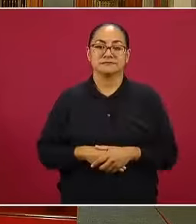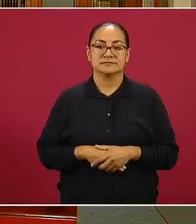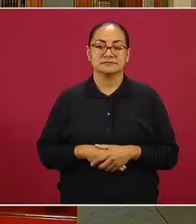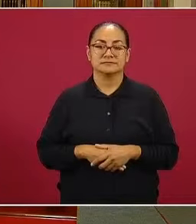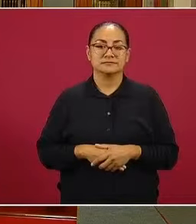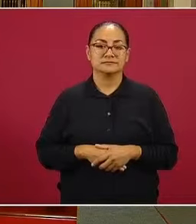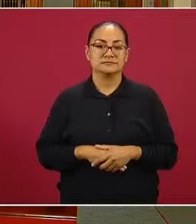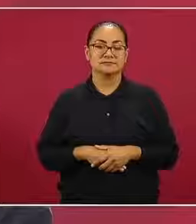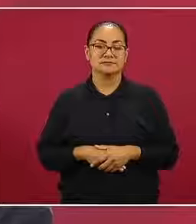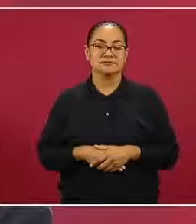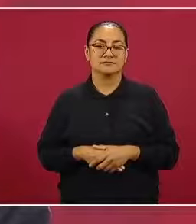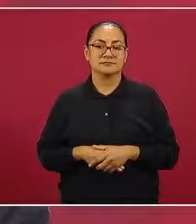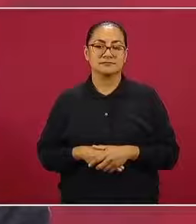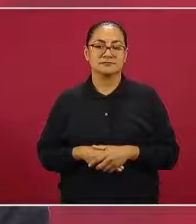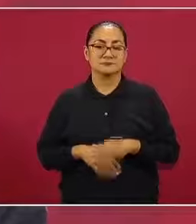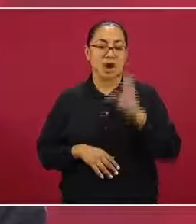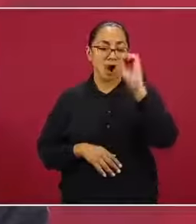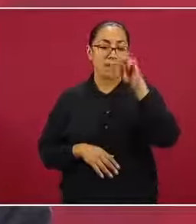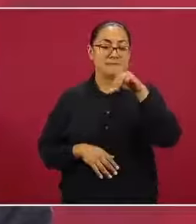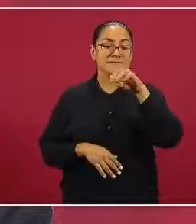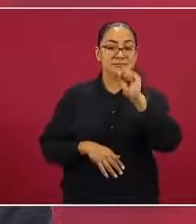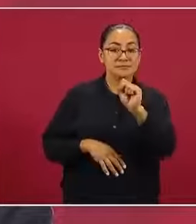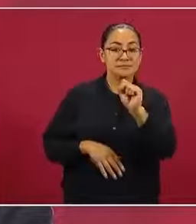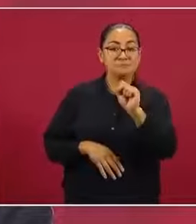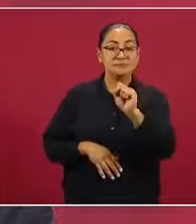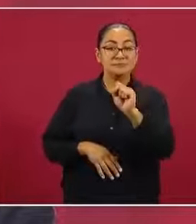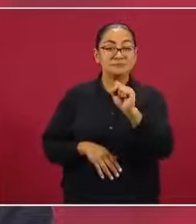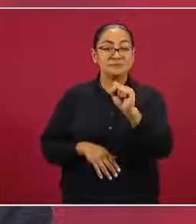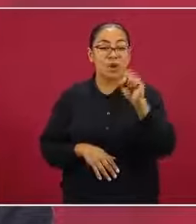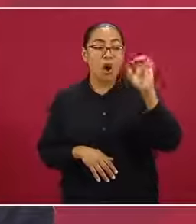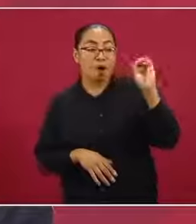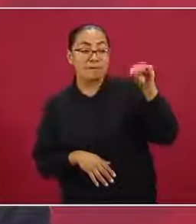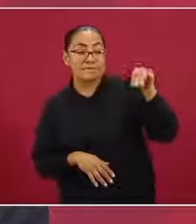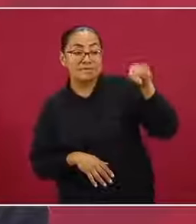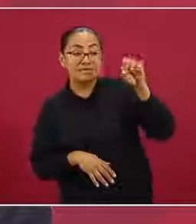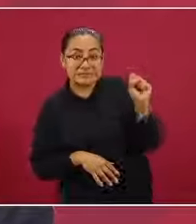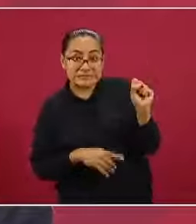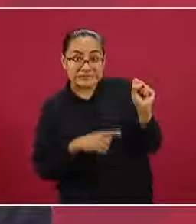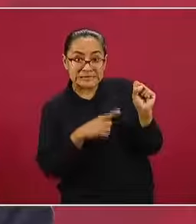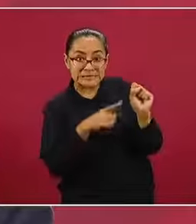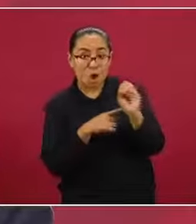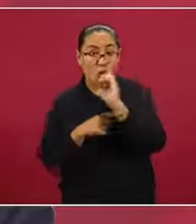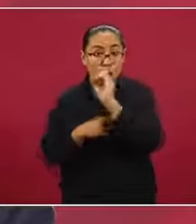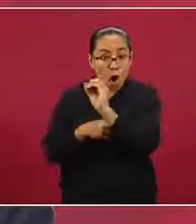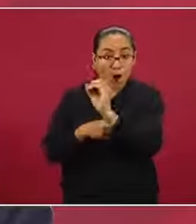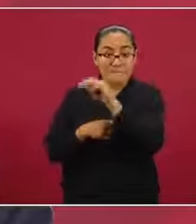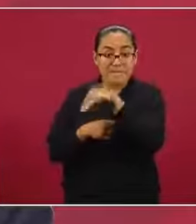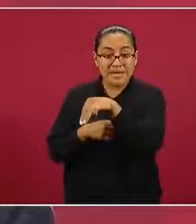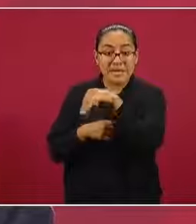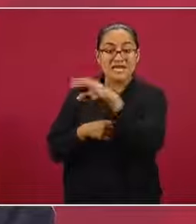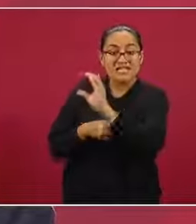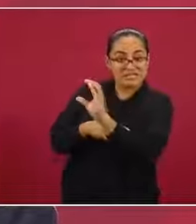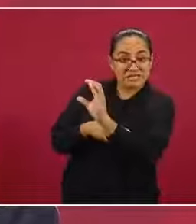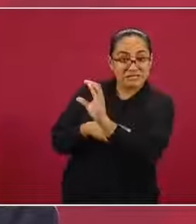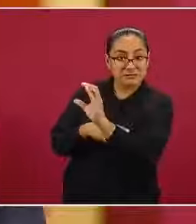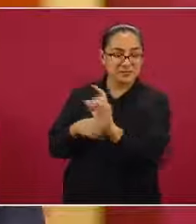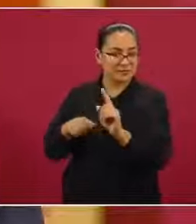la Organización Mundial de la Salud, no confundir la OMS con la OMC. La OMC es la Organización Mundial del Comercio, la OMS es la Organización Mundial